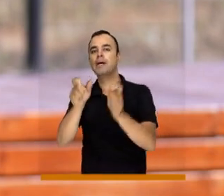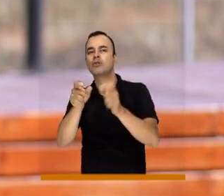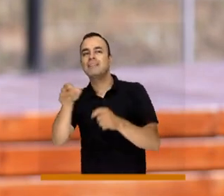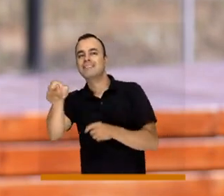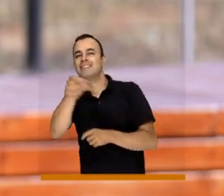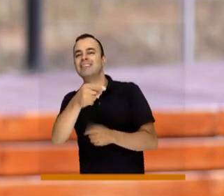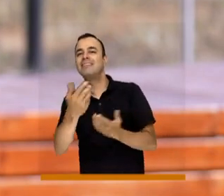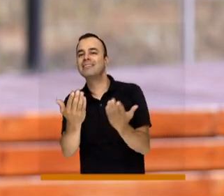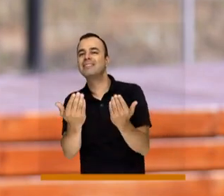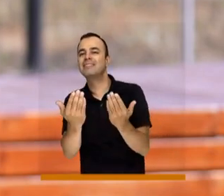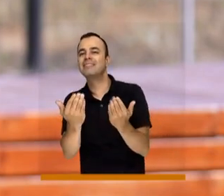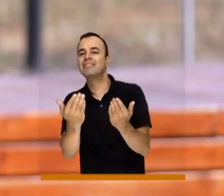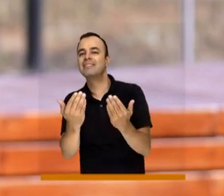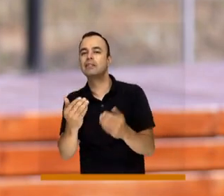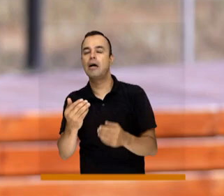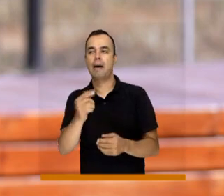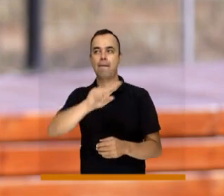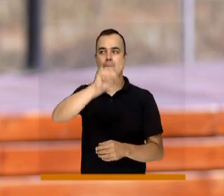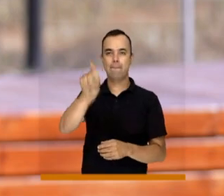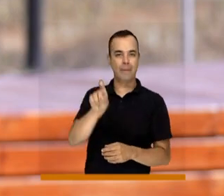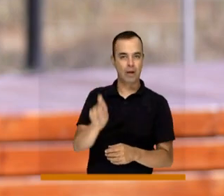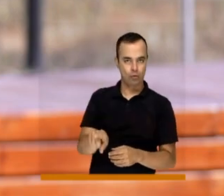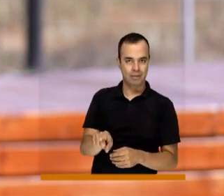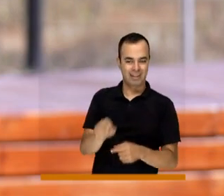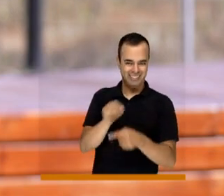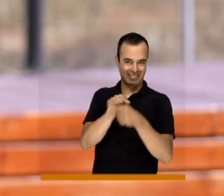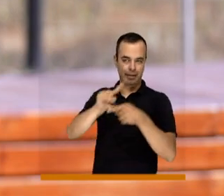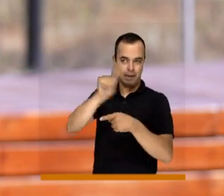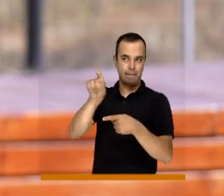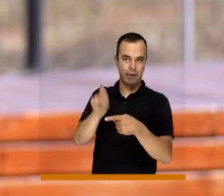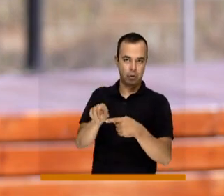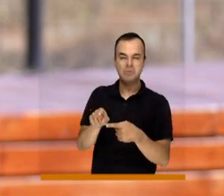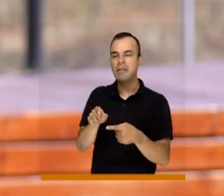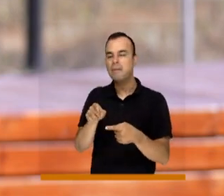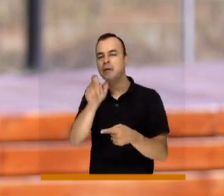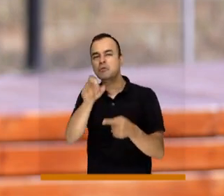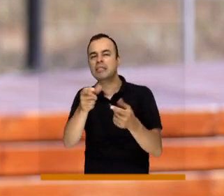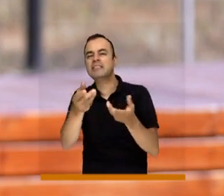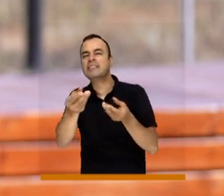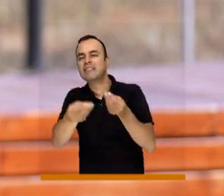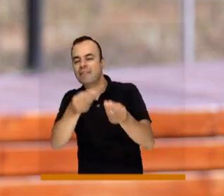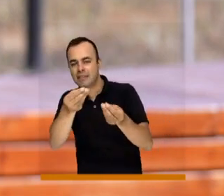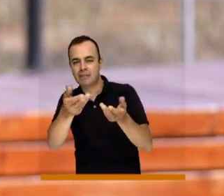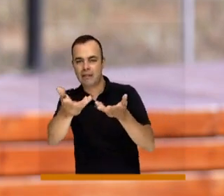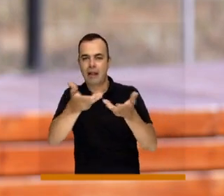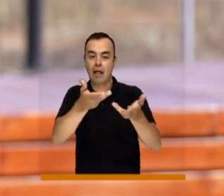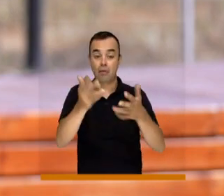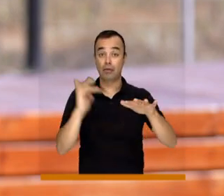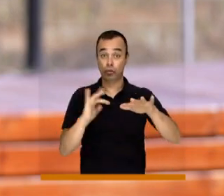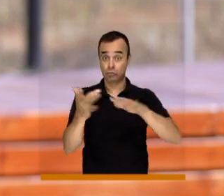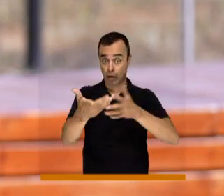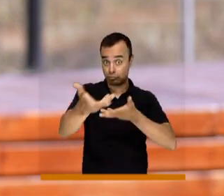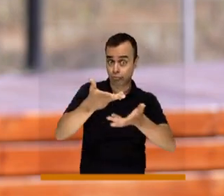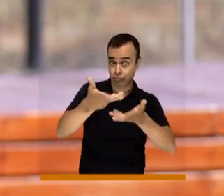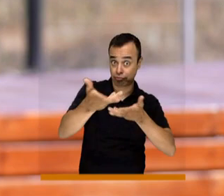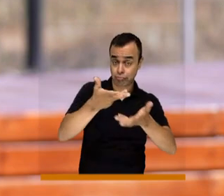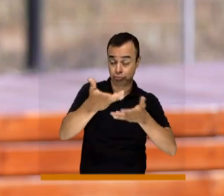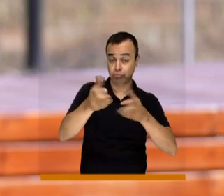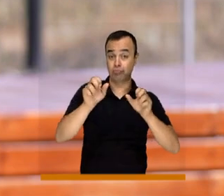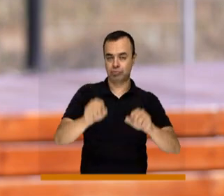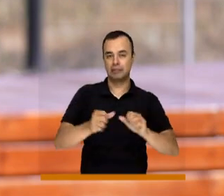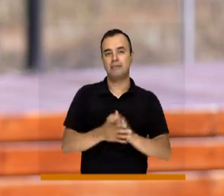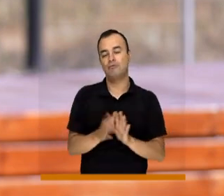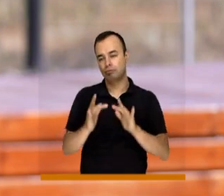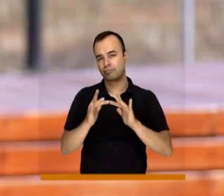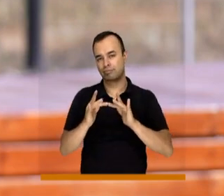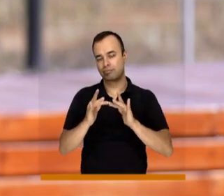es el turno para que, concejal, invitemos a nuestros televidentes a participar con la pregunta de la semana, contarles cómo pueden participar a